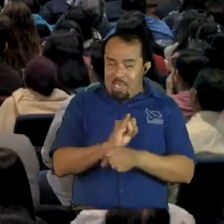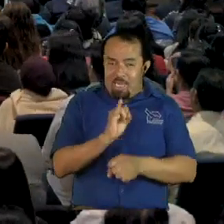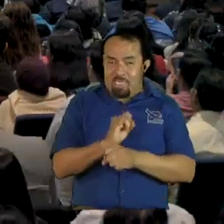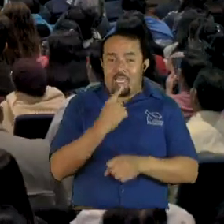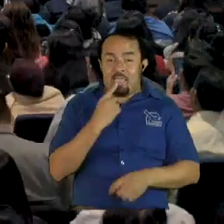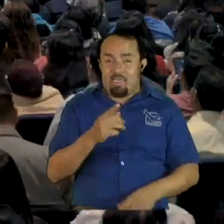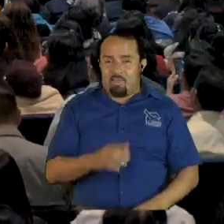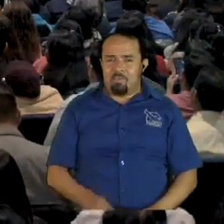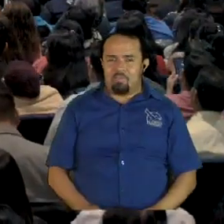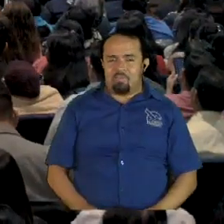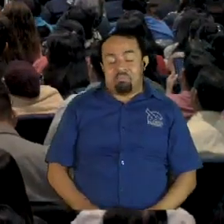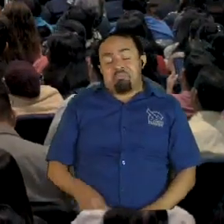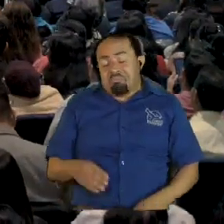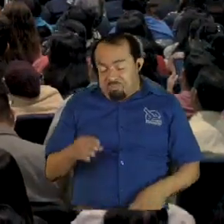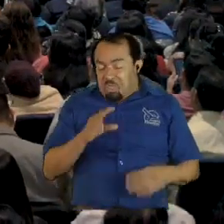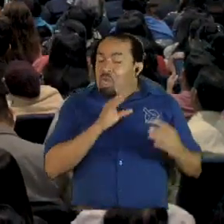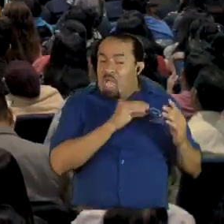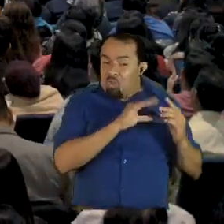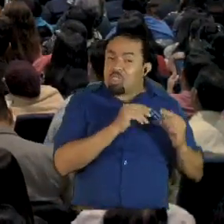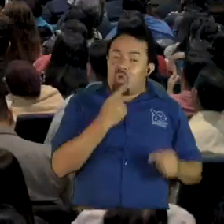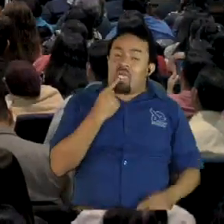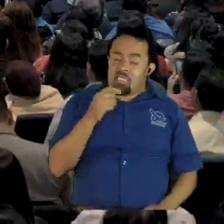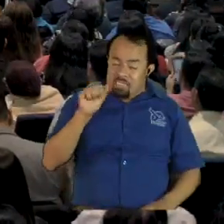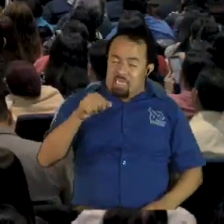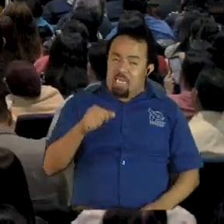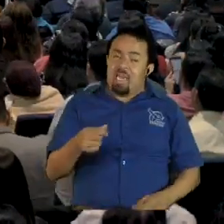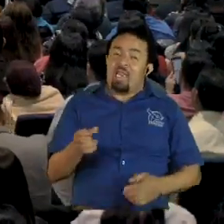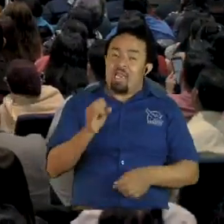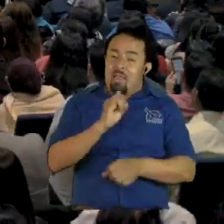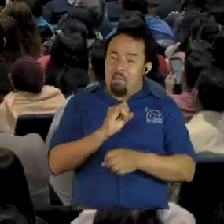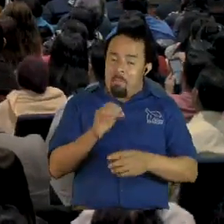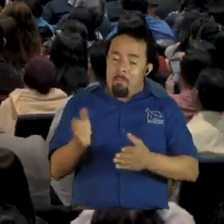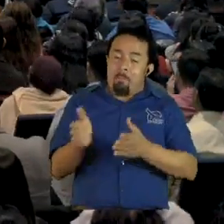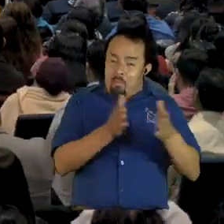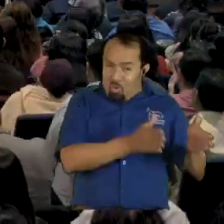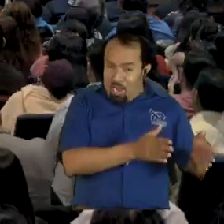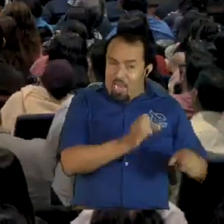Yo le aconsejo que la ponga, pero primero muera y después resucite.